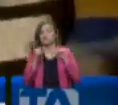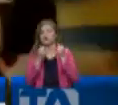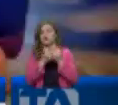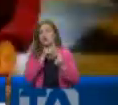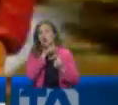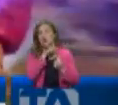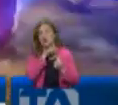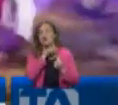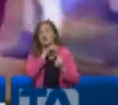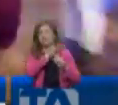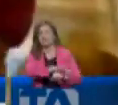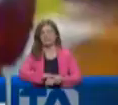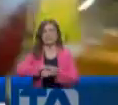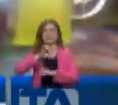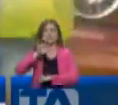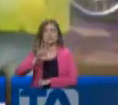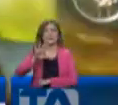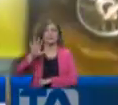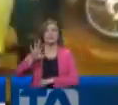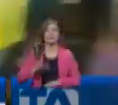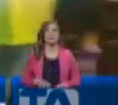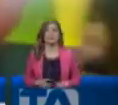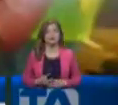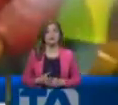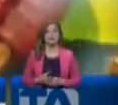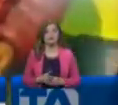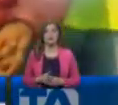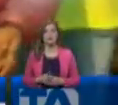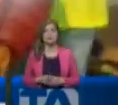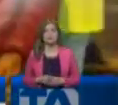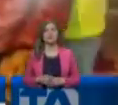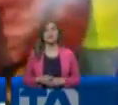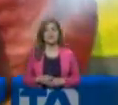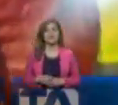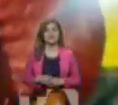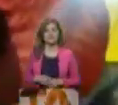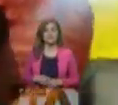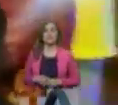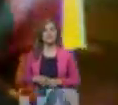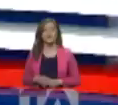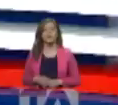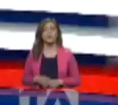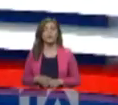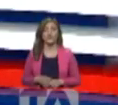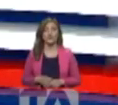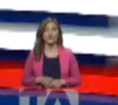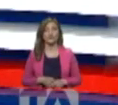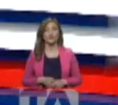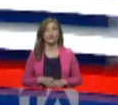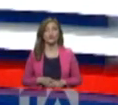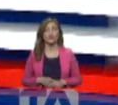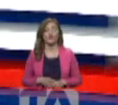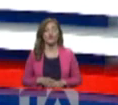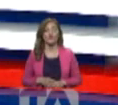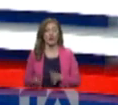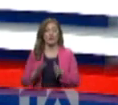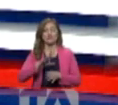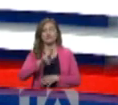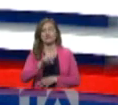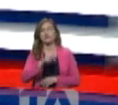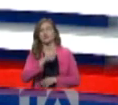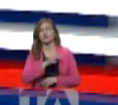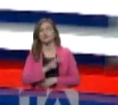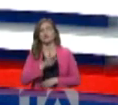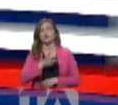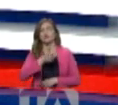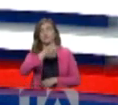desarticular 55 organizaciones delictivas. Fernanda Ceballos, 24 horas. Robo con armas y